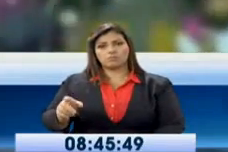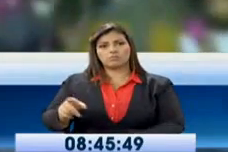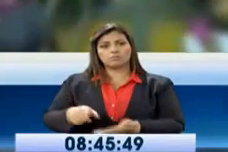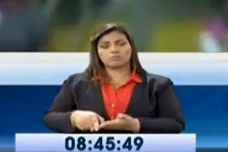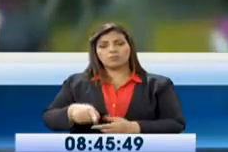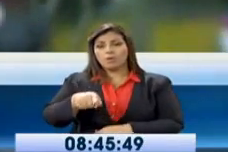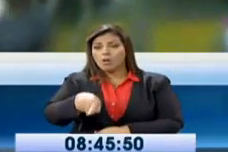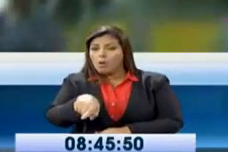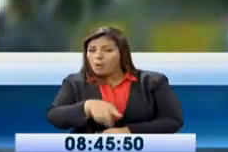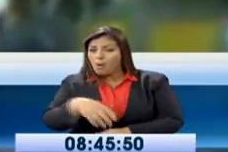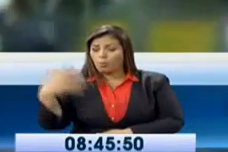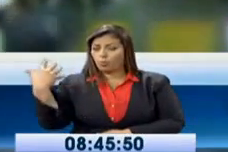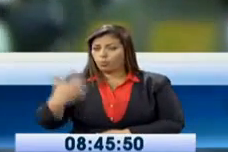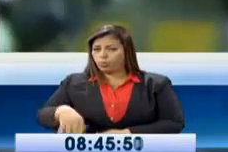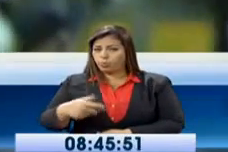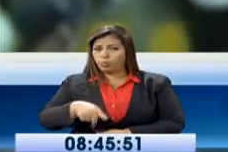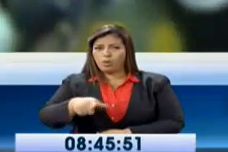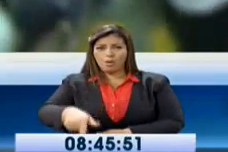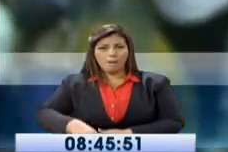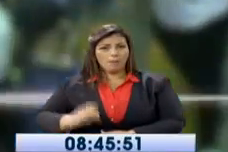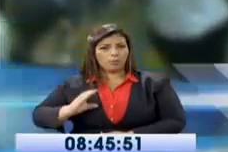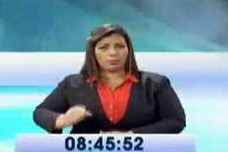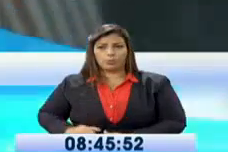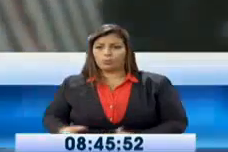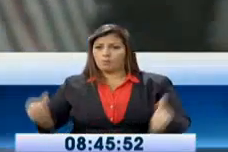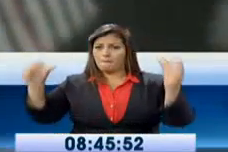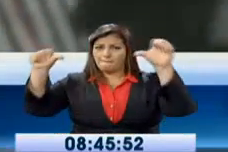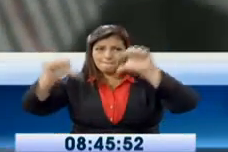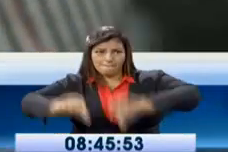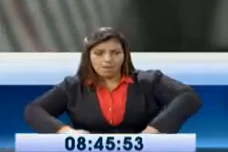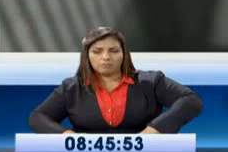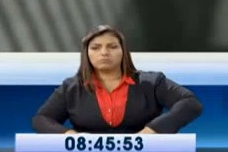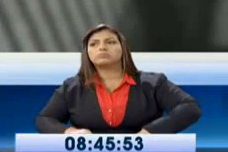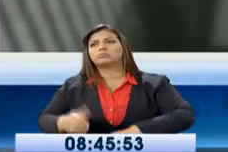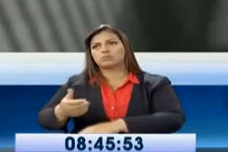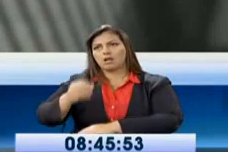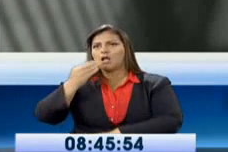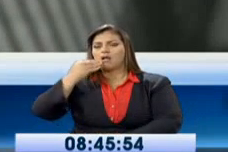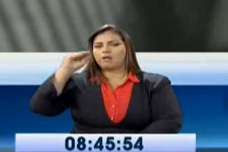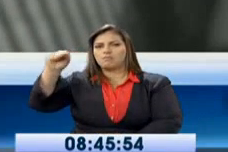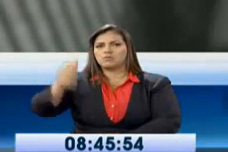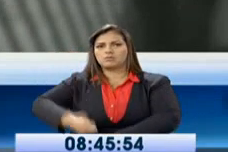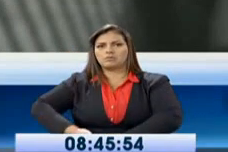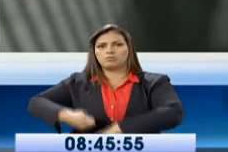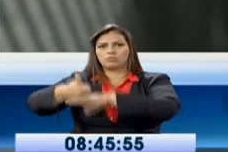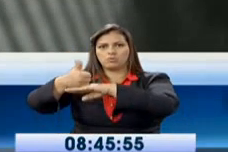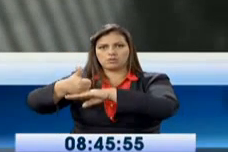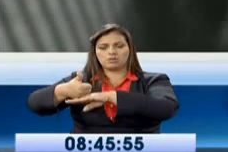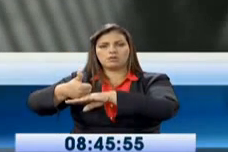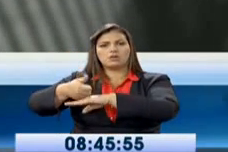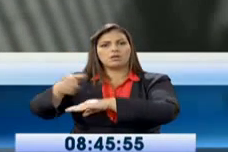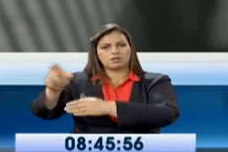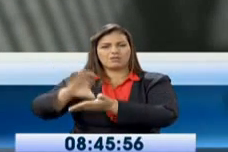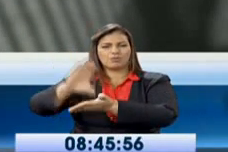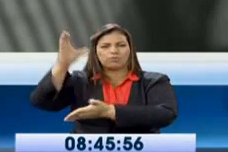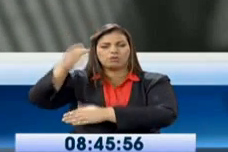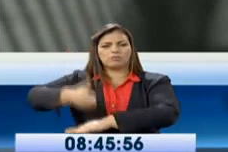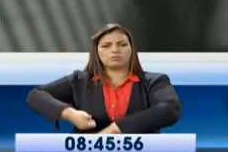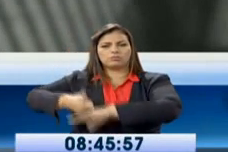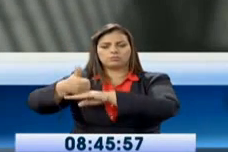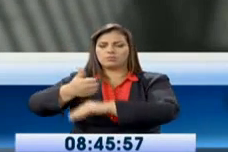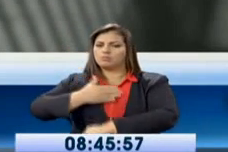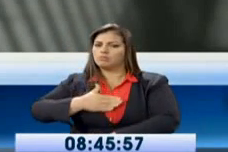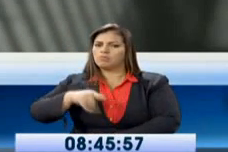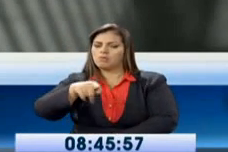grave el tener la separación del estudiante por 30 días de la institución educativa. Y posterior